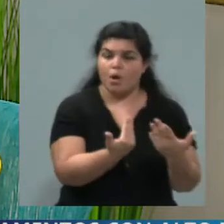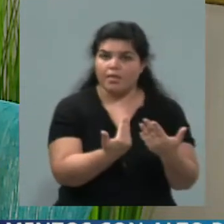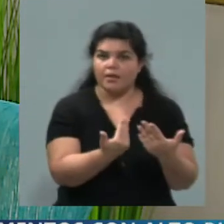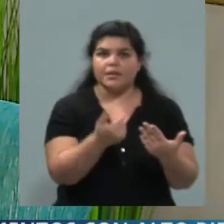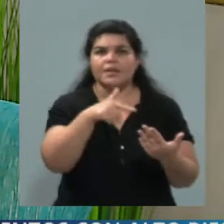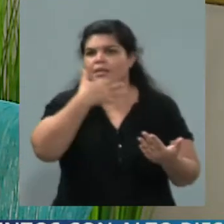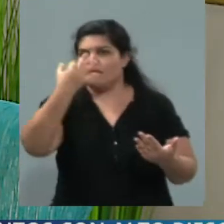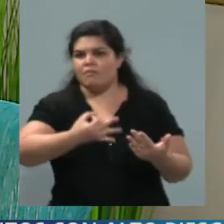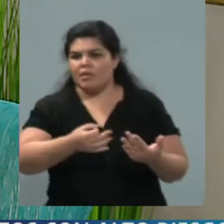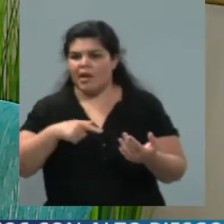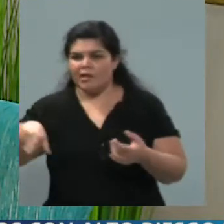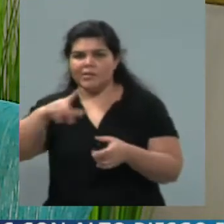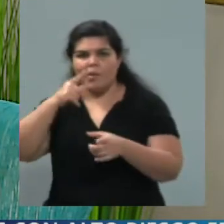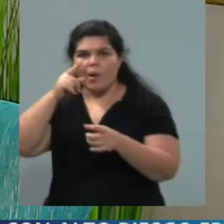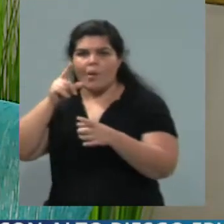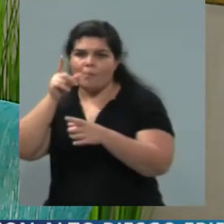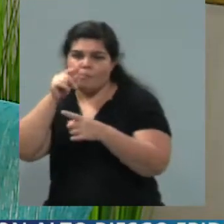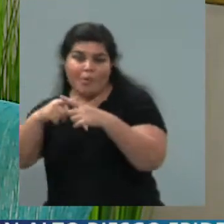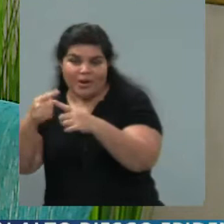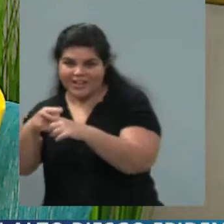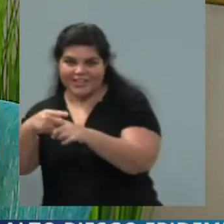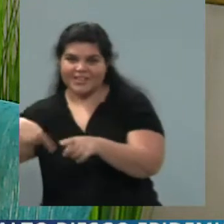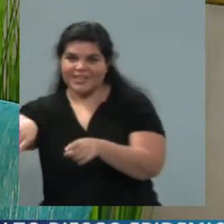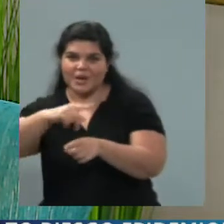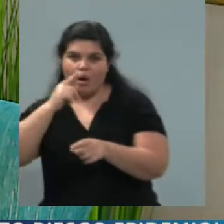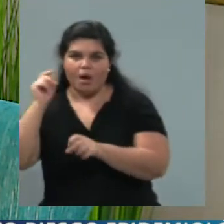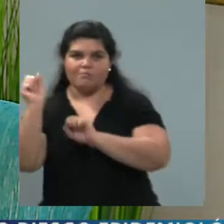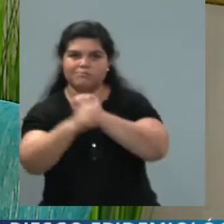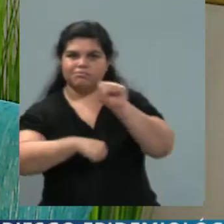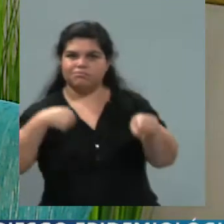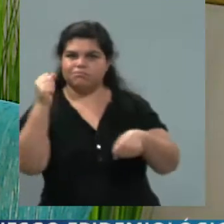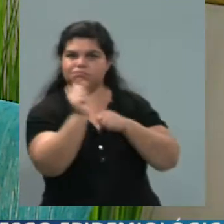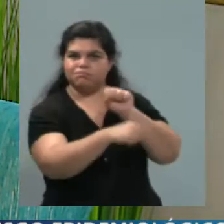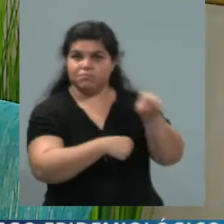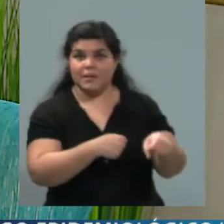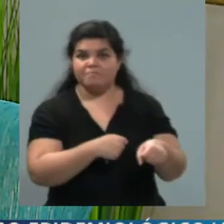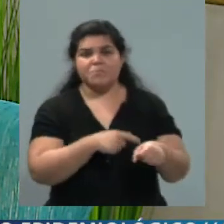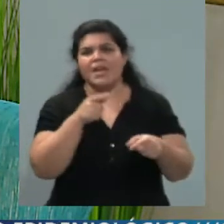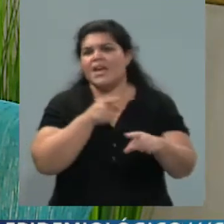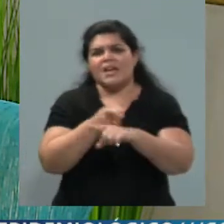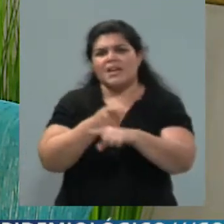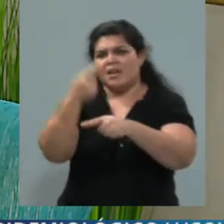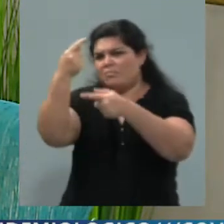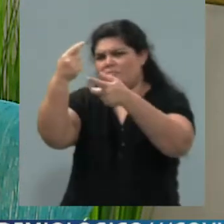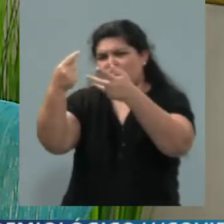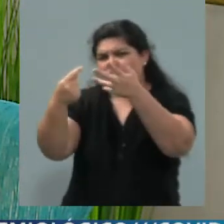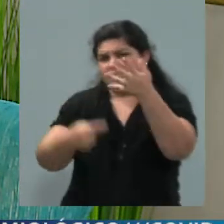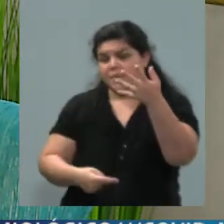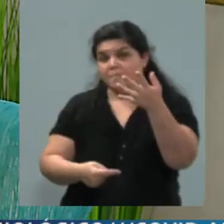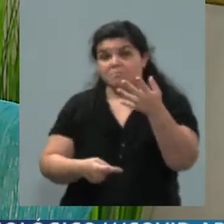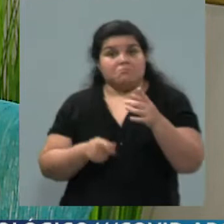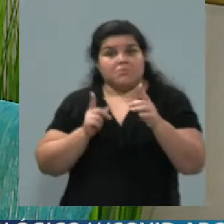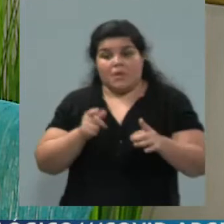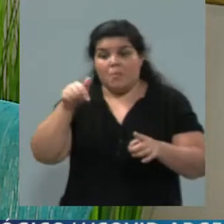situación que los hace quedar a medio camino. Son distintos los reclamos que se vienen haciendo, pero hoy por hoy en el tema de la pandemia lo importante